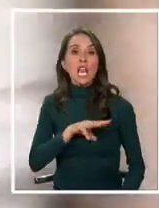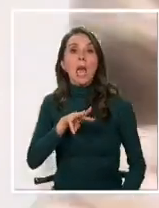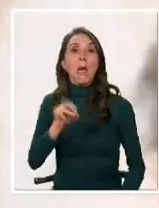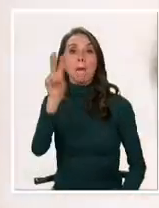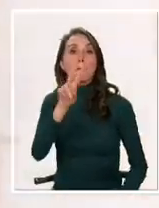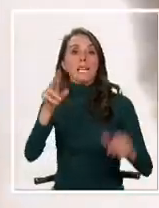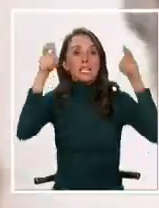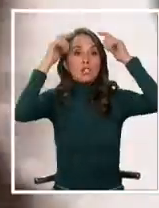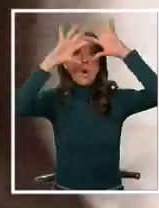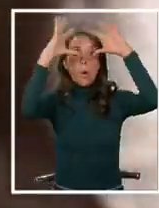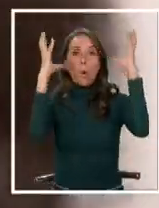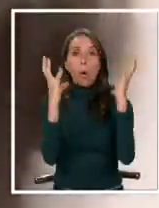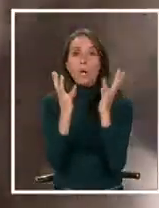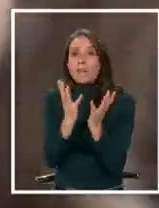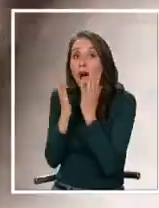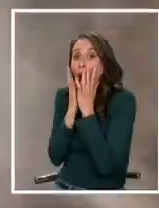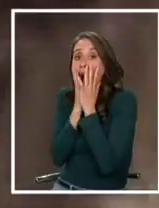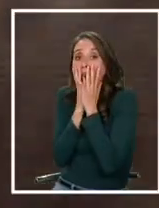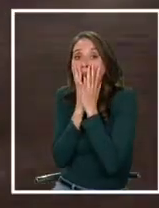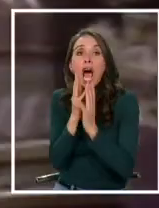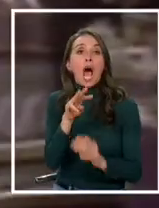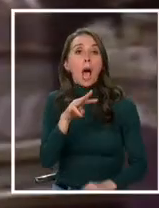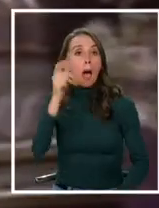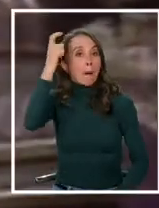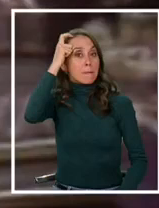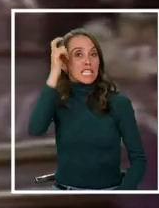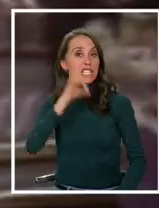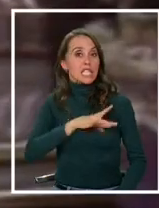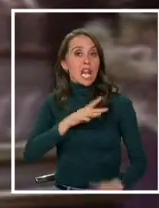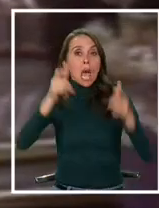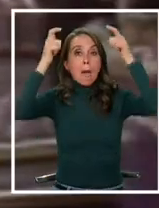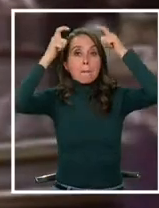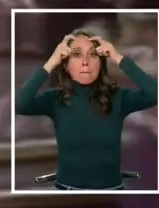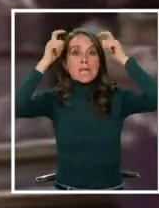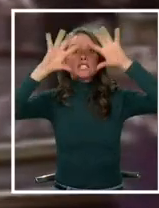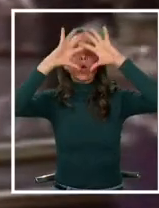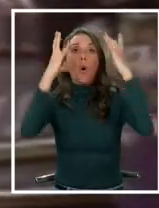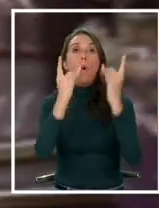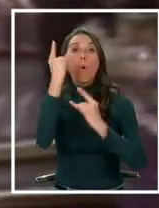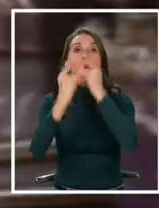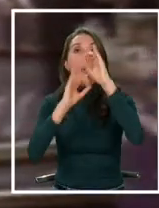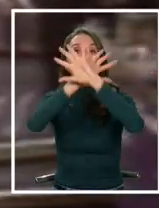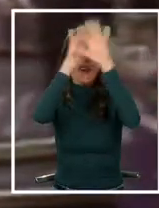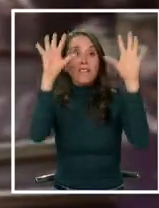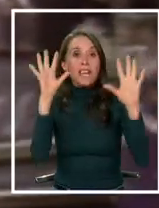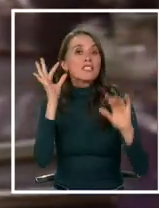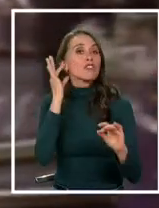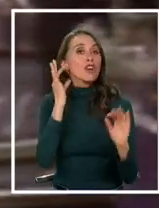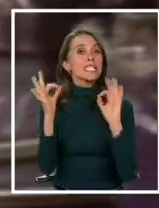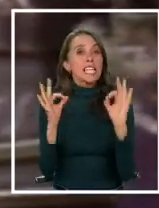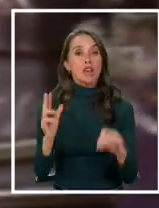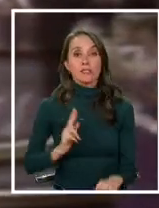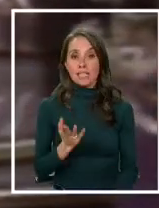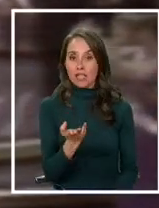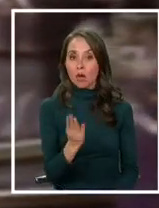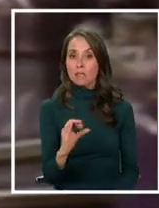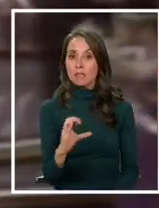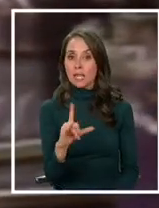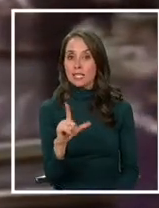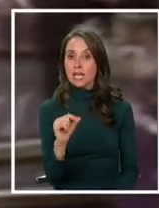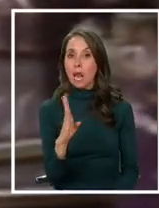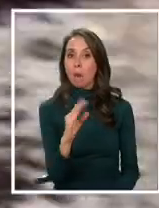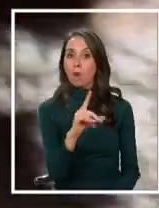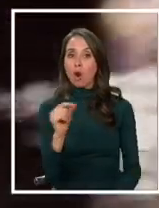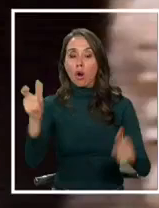nombren tenemos a Miss chile como Miss Universo señoras y señores Cecilia boloco ha obtenido